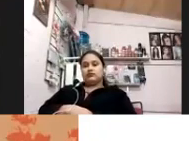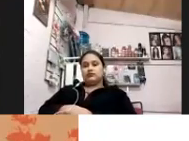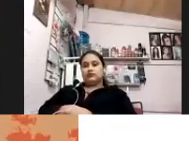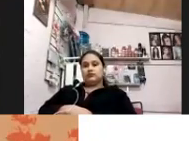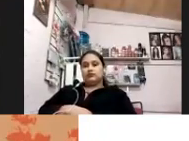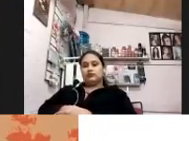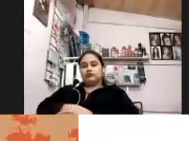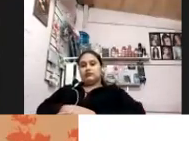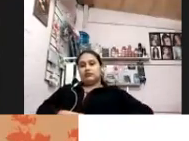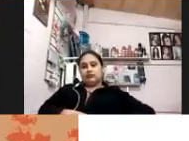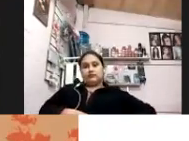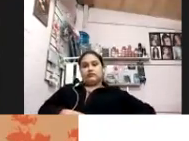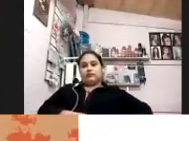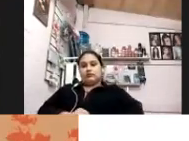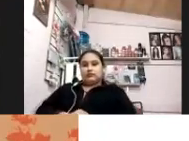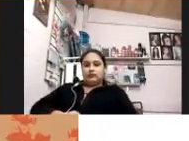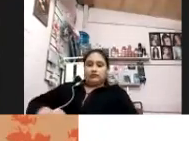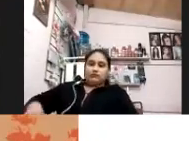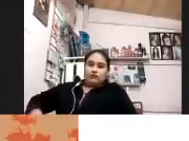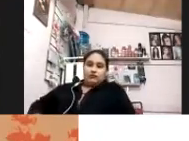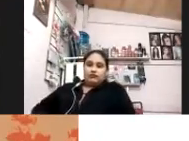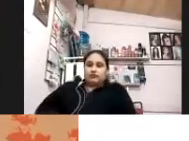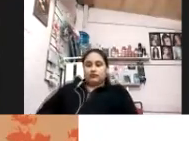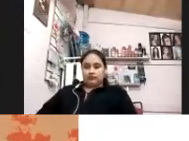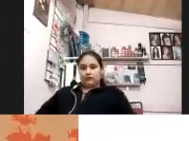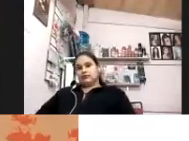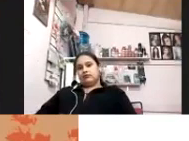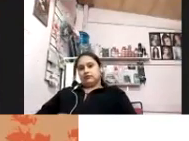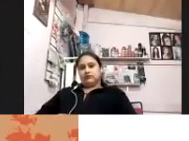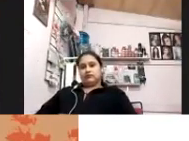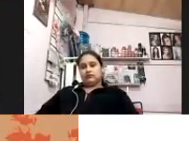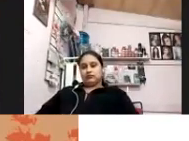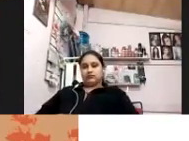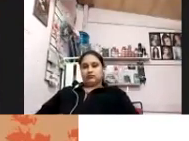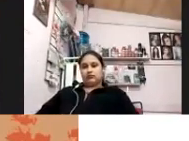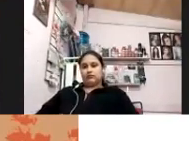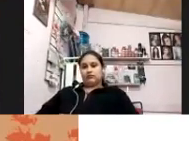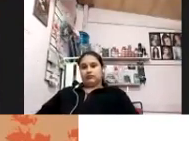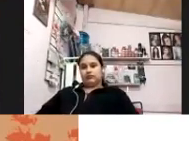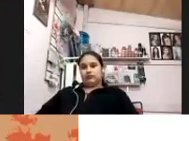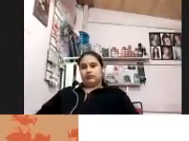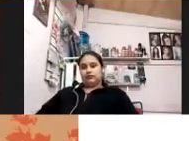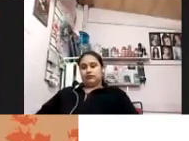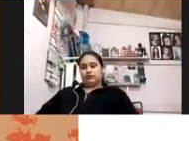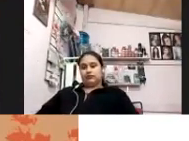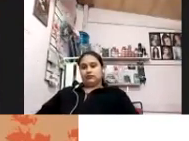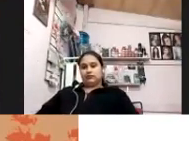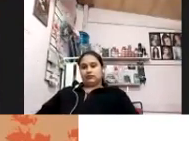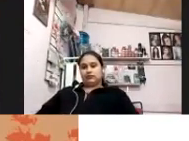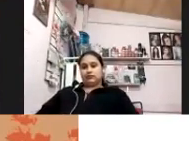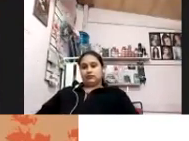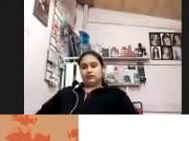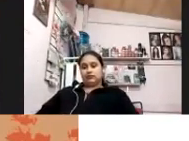gente romper el estigma y se le decía depresión, hablemos. Ese era el logo